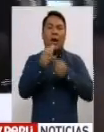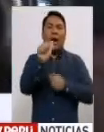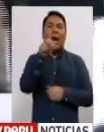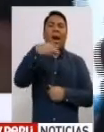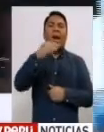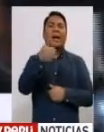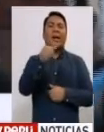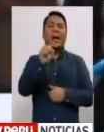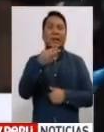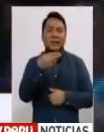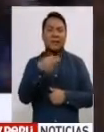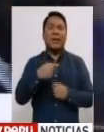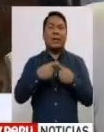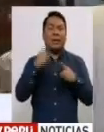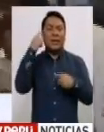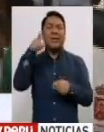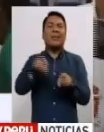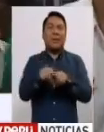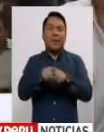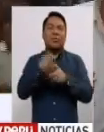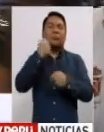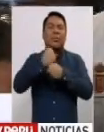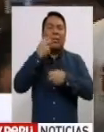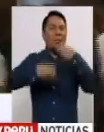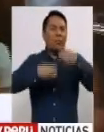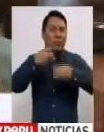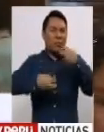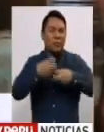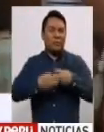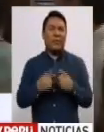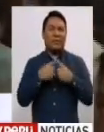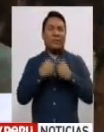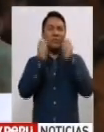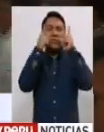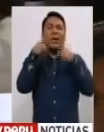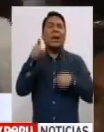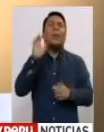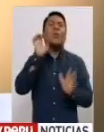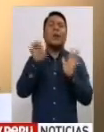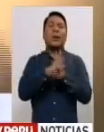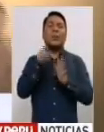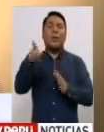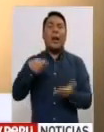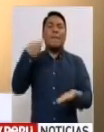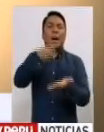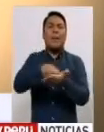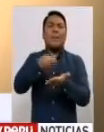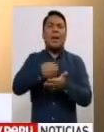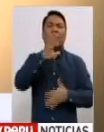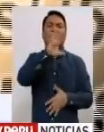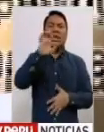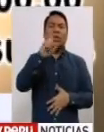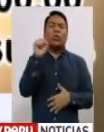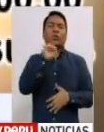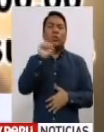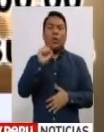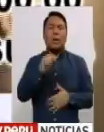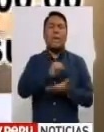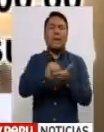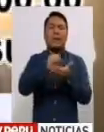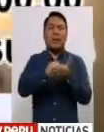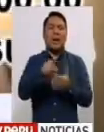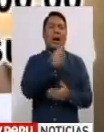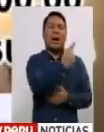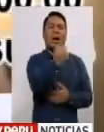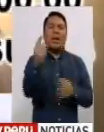llegar al poder estuvieron plagadas de polémicas. Entre ellas, la controvertida promesa de pagar 500 soles mensuales a cada familia